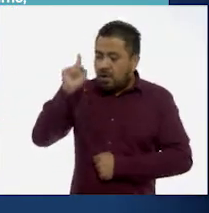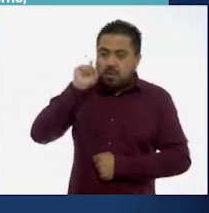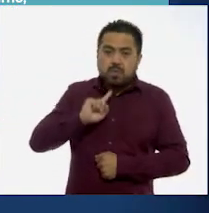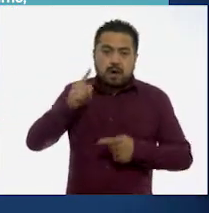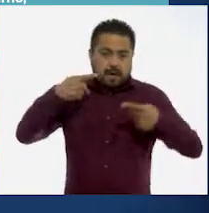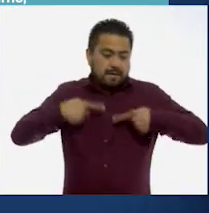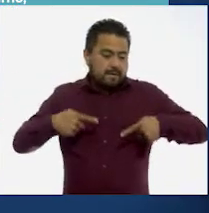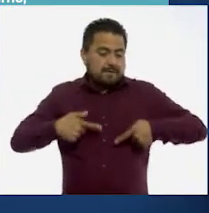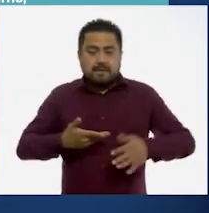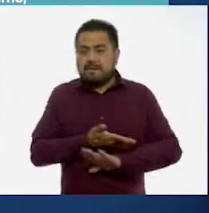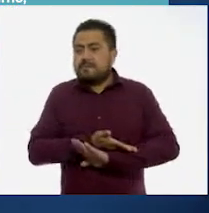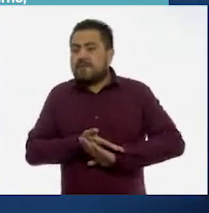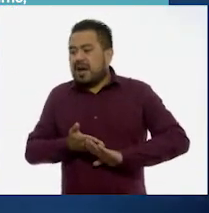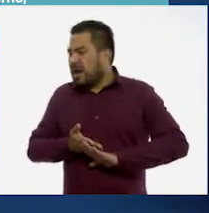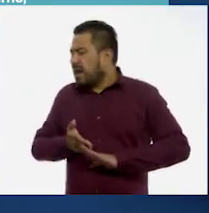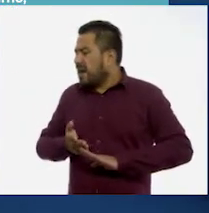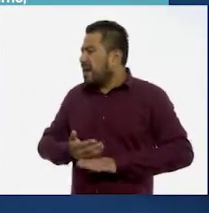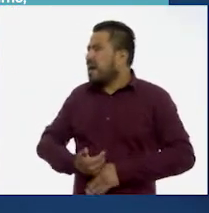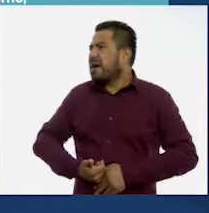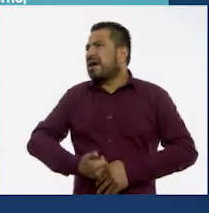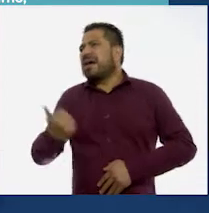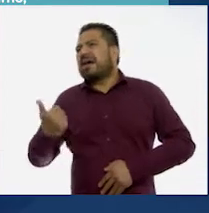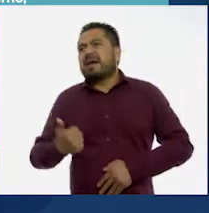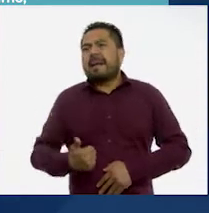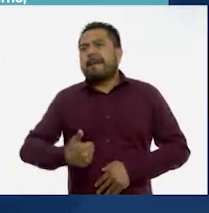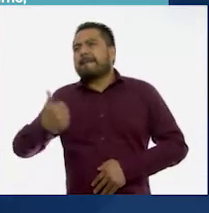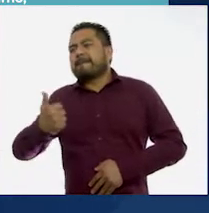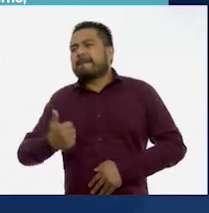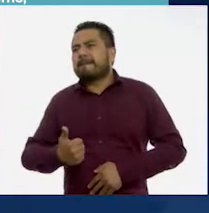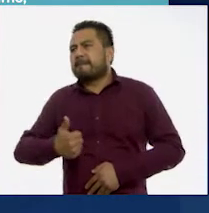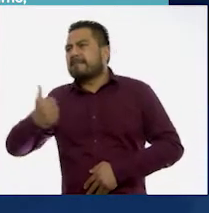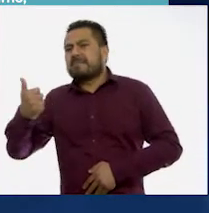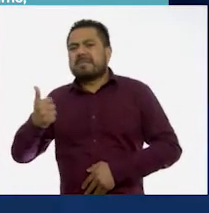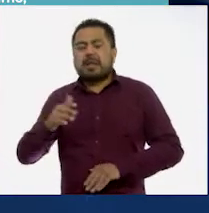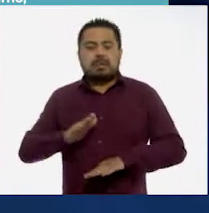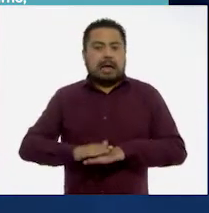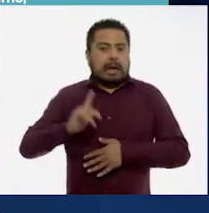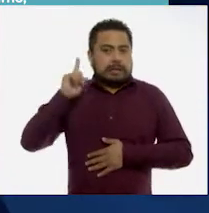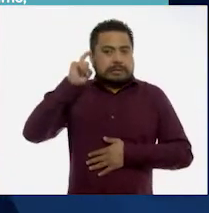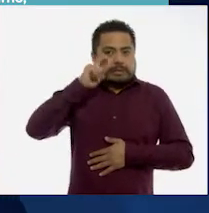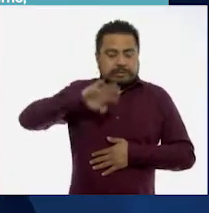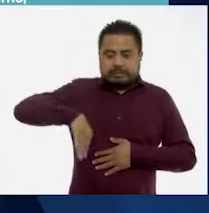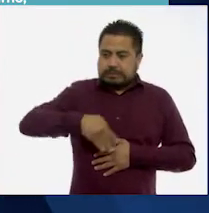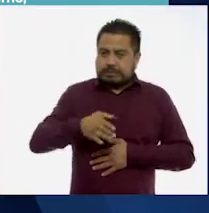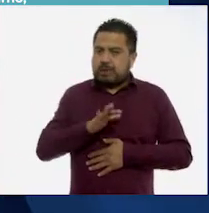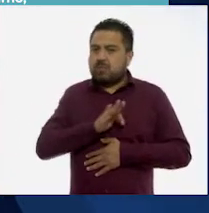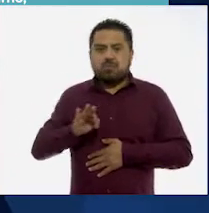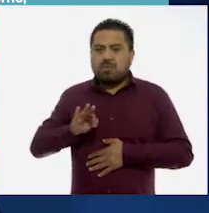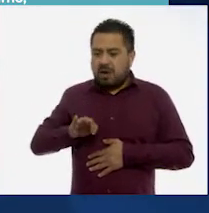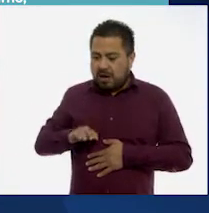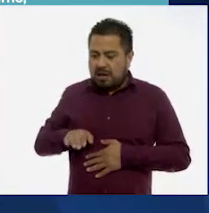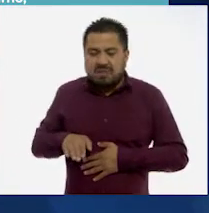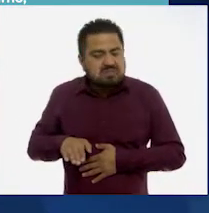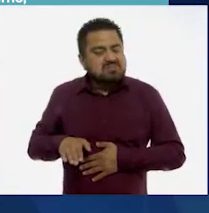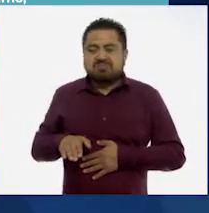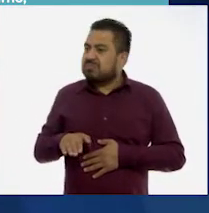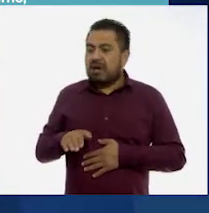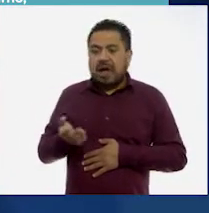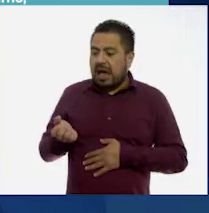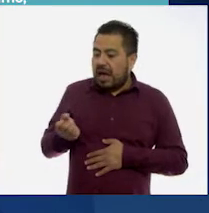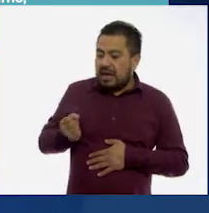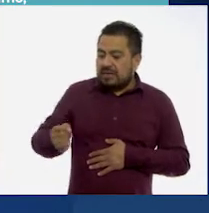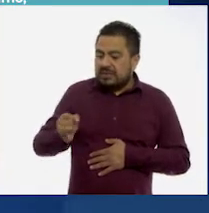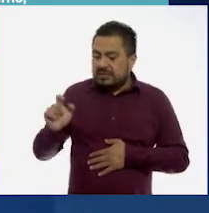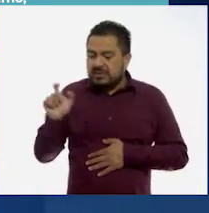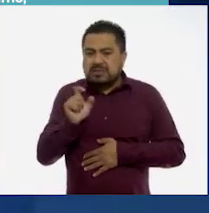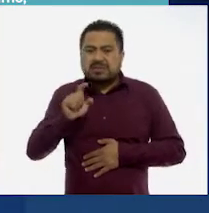de blanco que pedía raite. El camino era tan difícil que nadie podía detenerse, pero aún así, cuando